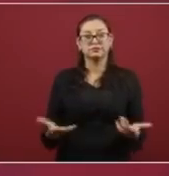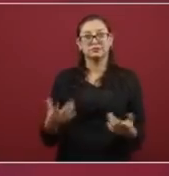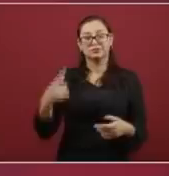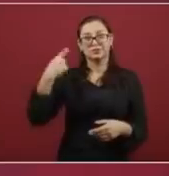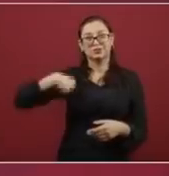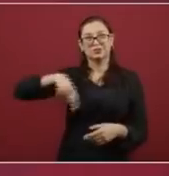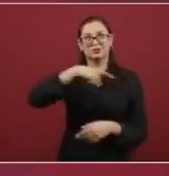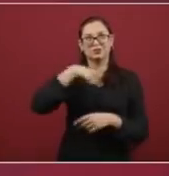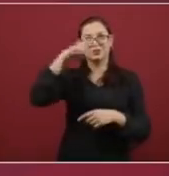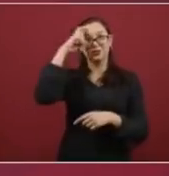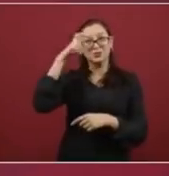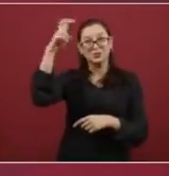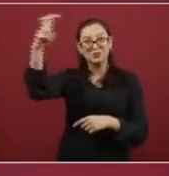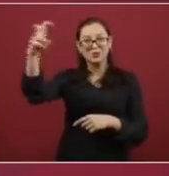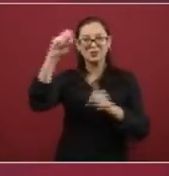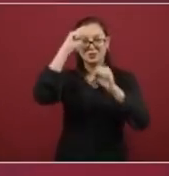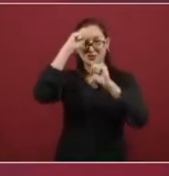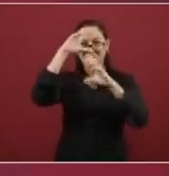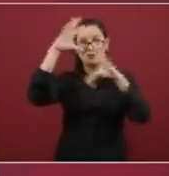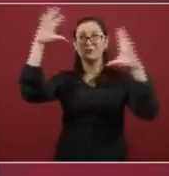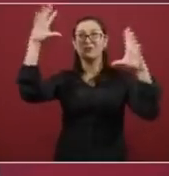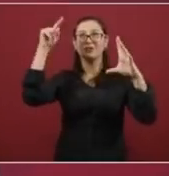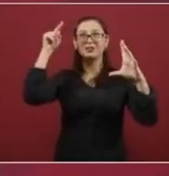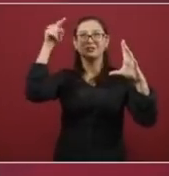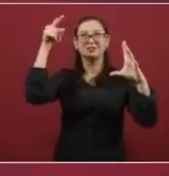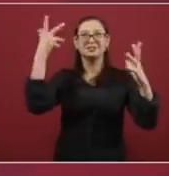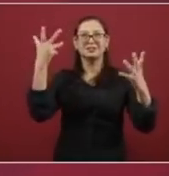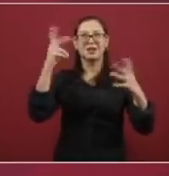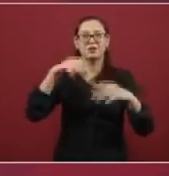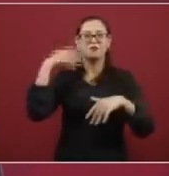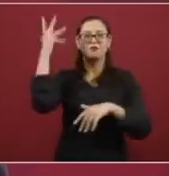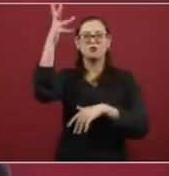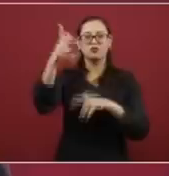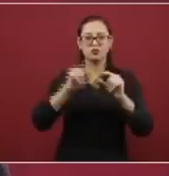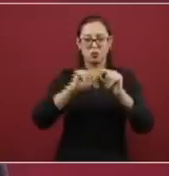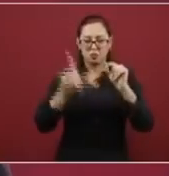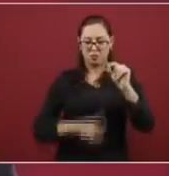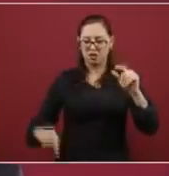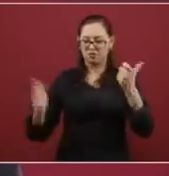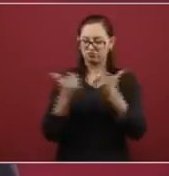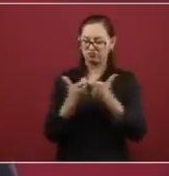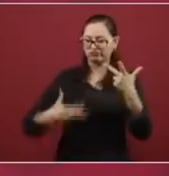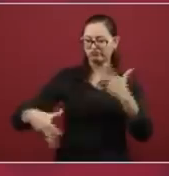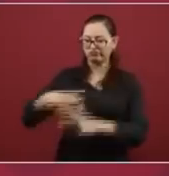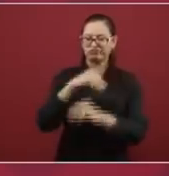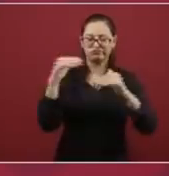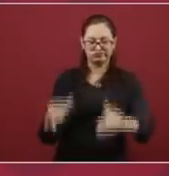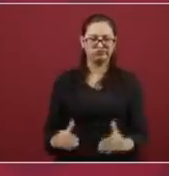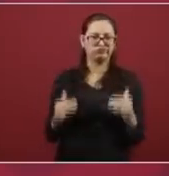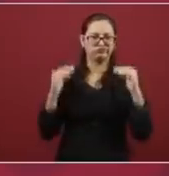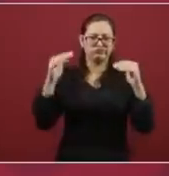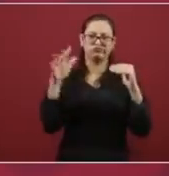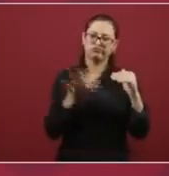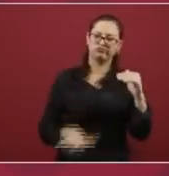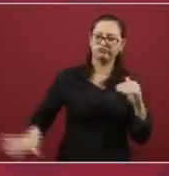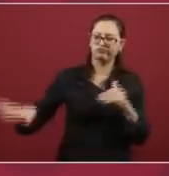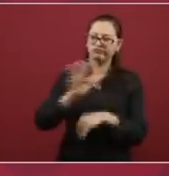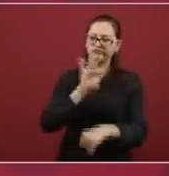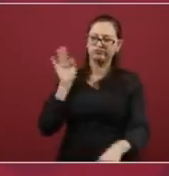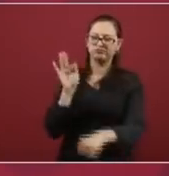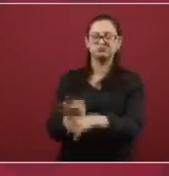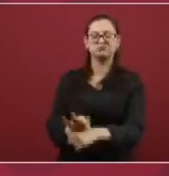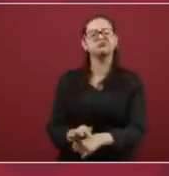sueño que queremos convertir en realidad de que México sea una potencia económica con dimensión social. Retomó el tema